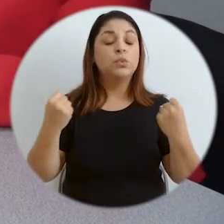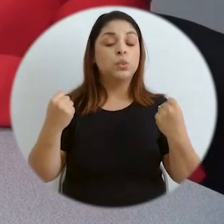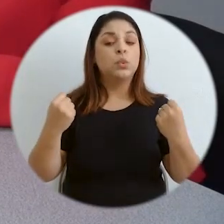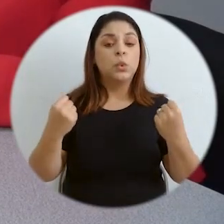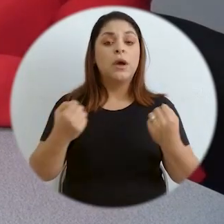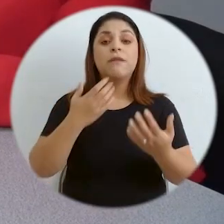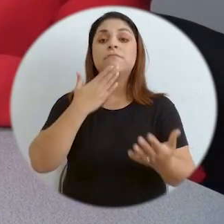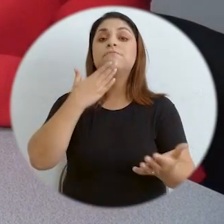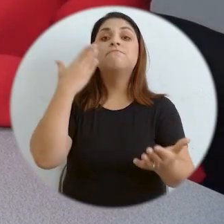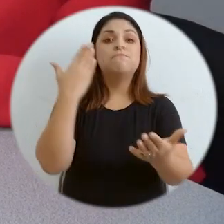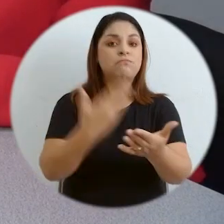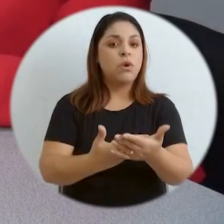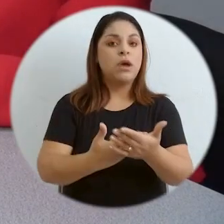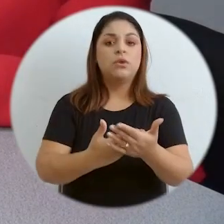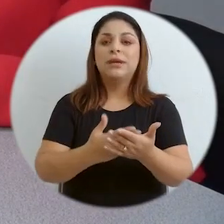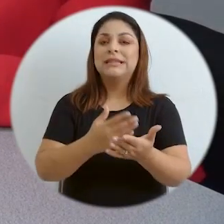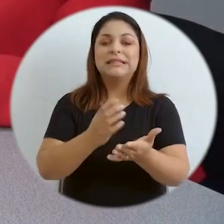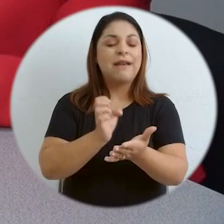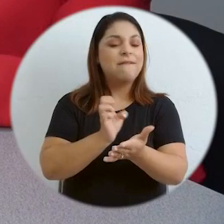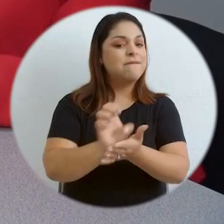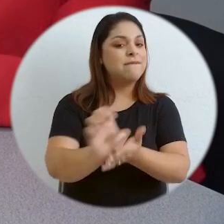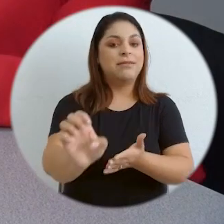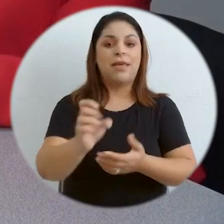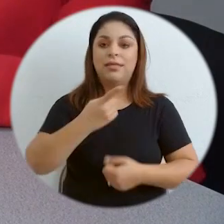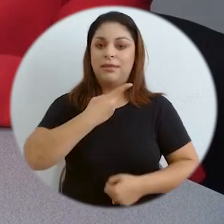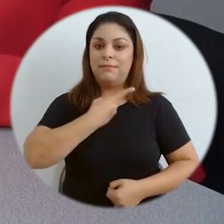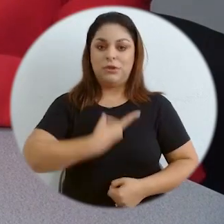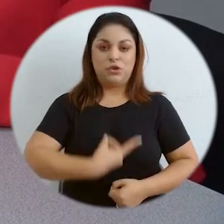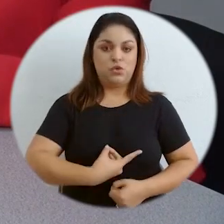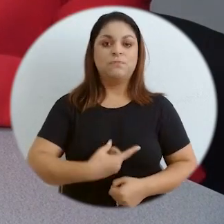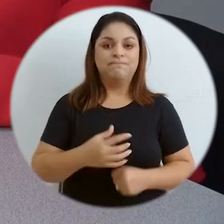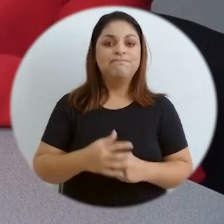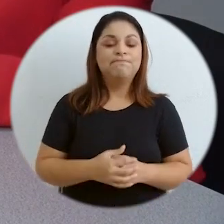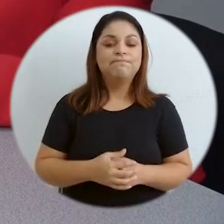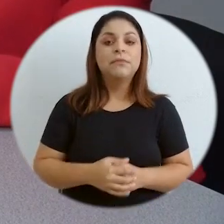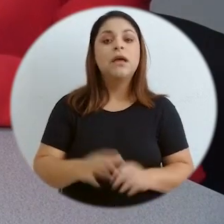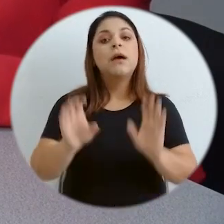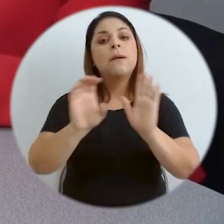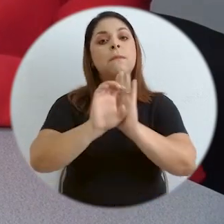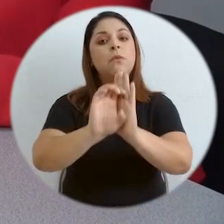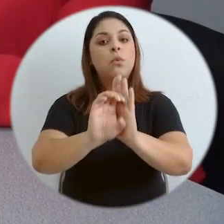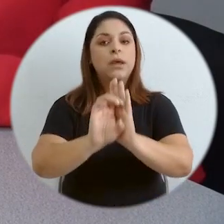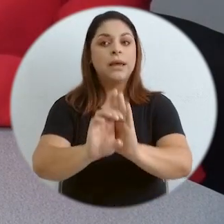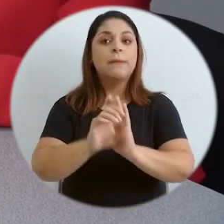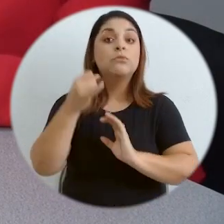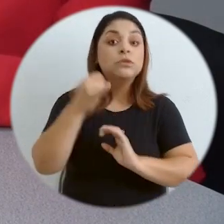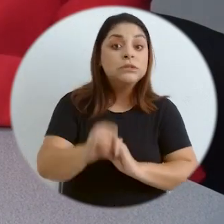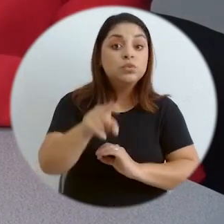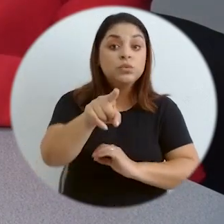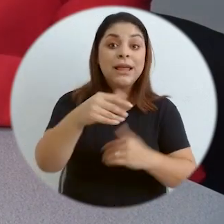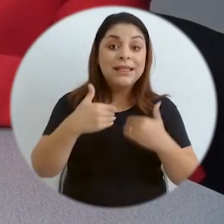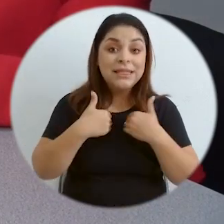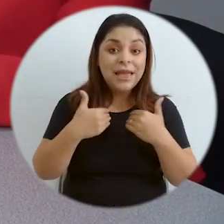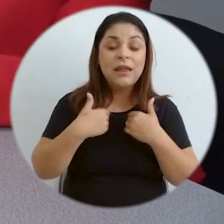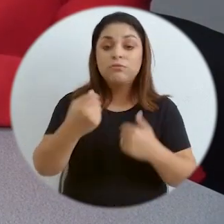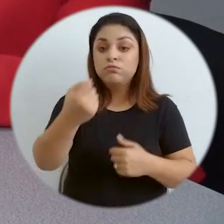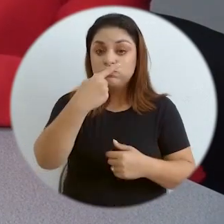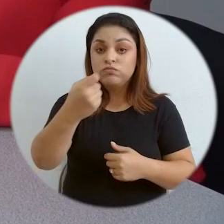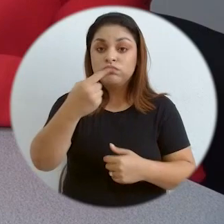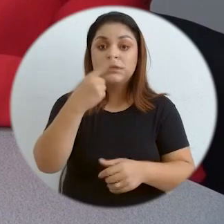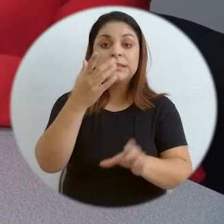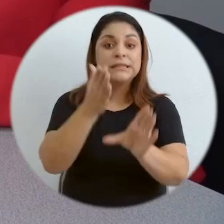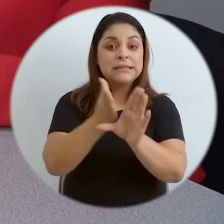demostrado que puede ser incluso un antidepresivo natural. Por ejemplo, si tiene algún